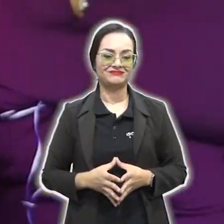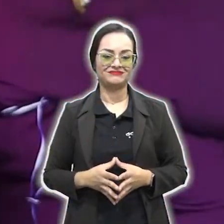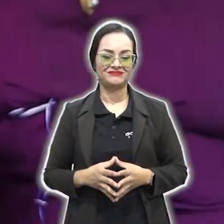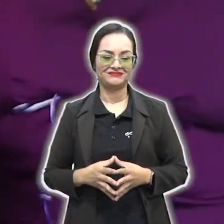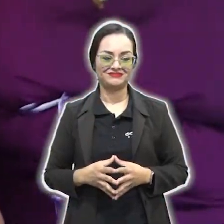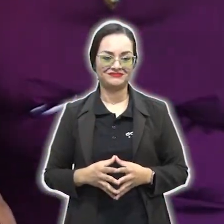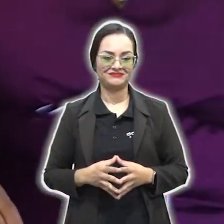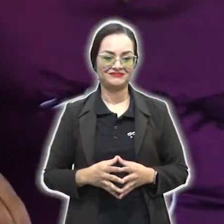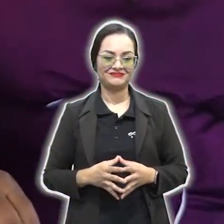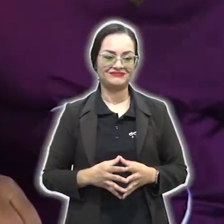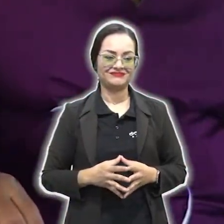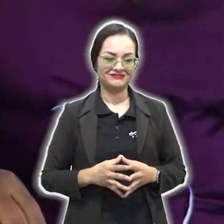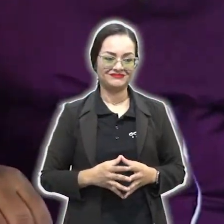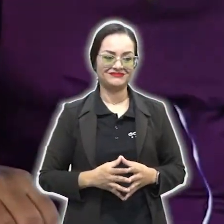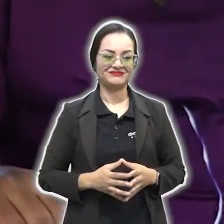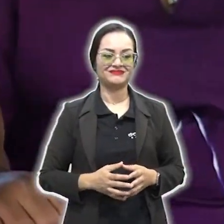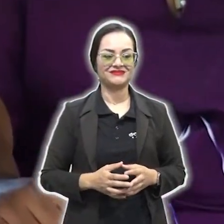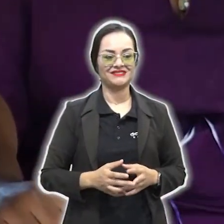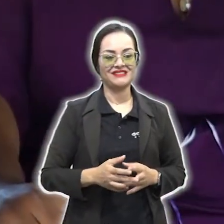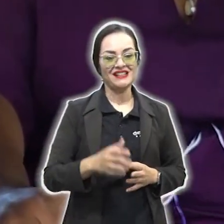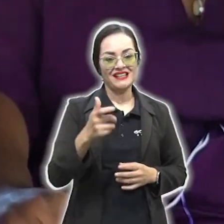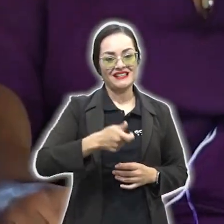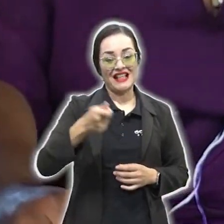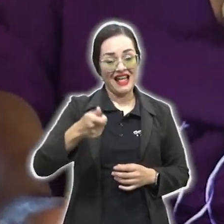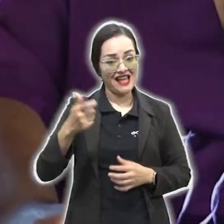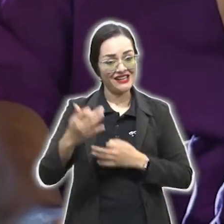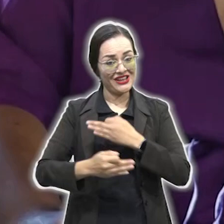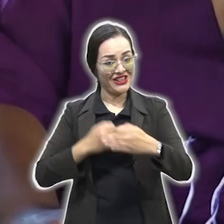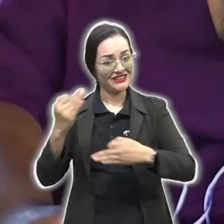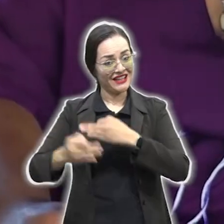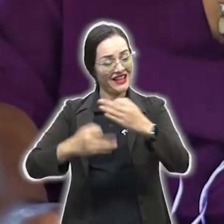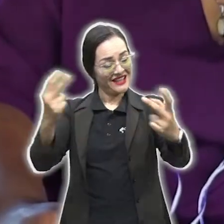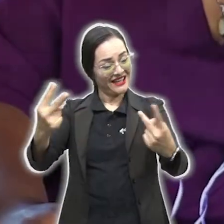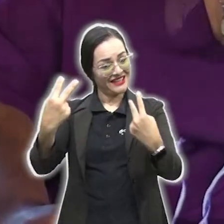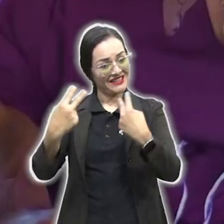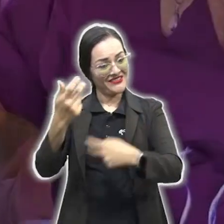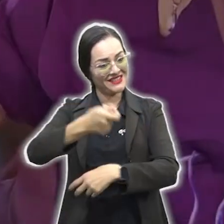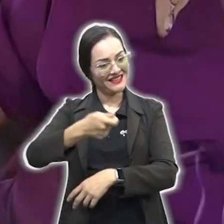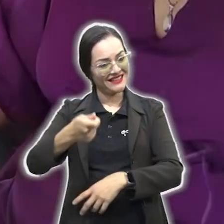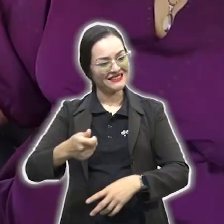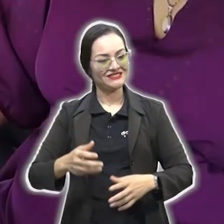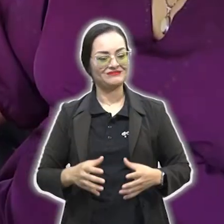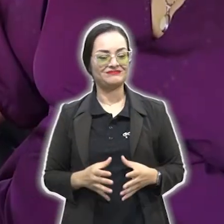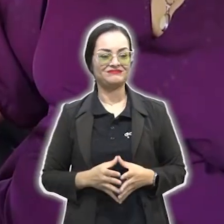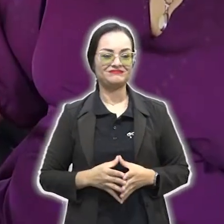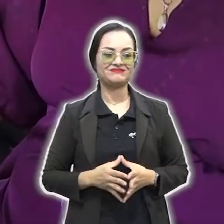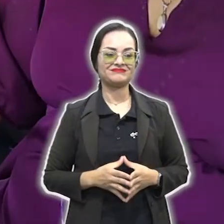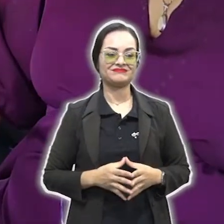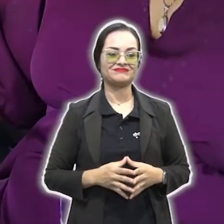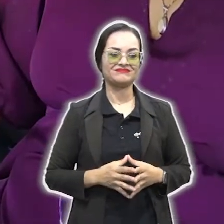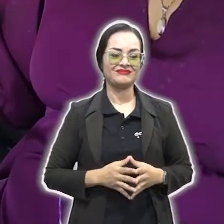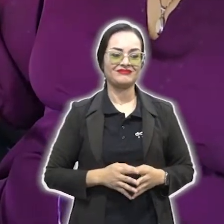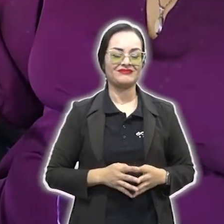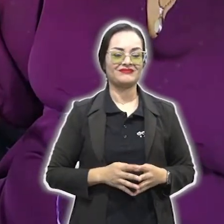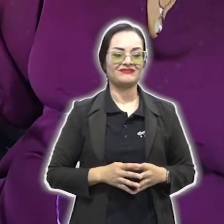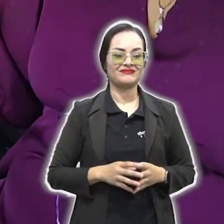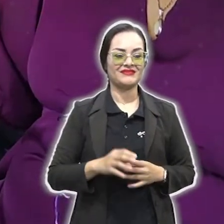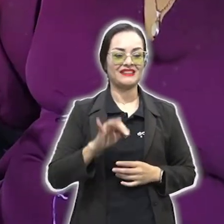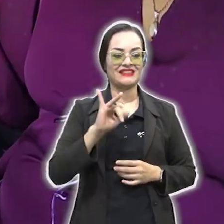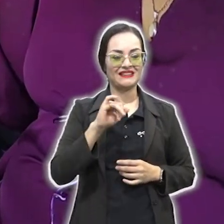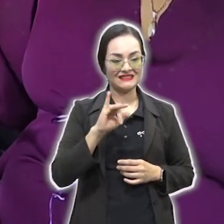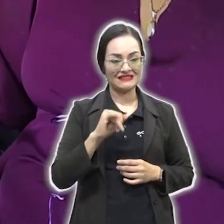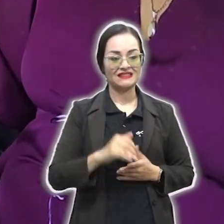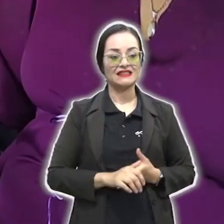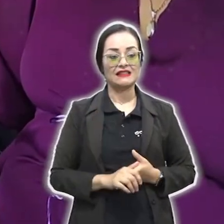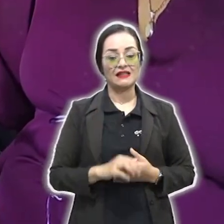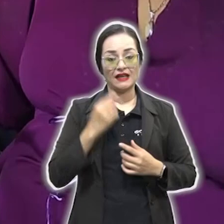O sea, también saludos para mi nana Shona que nos está viendo también. Y ahorita qué bueno que lo pudo ver, porque de hecho